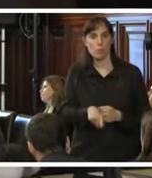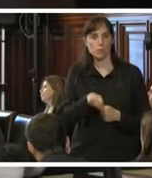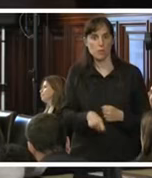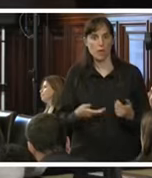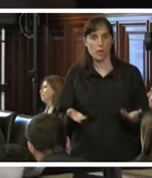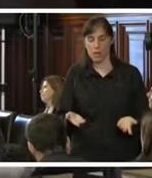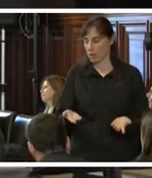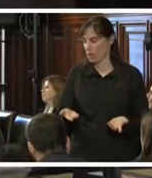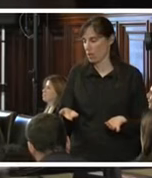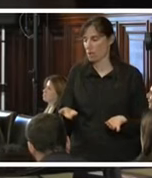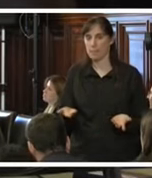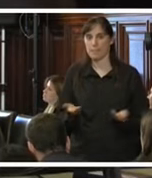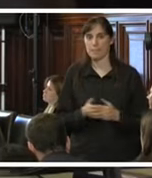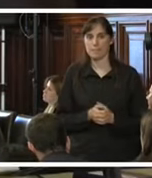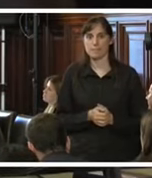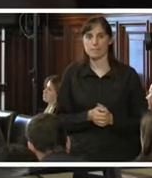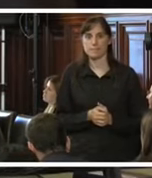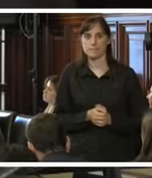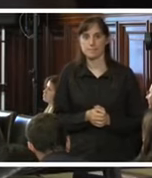desalojo.